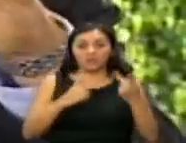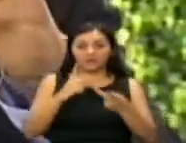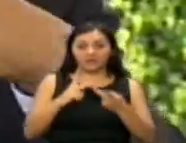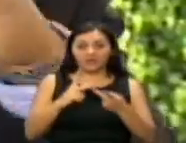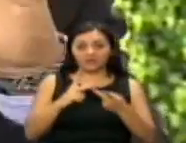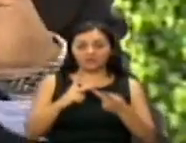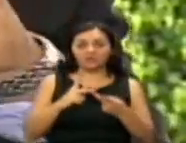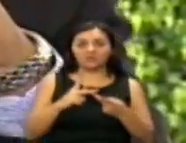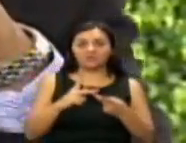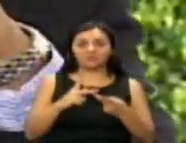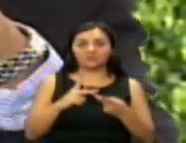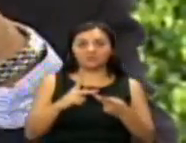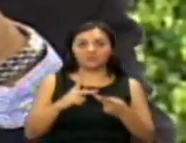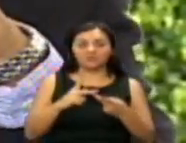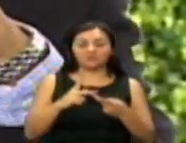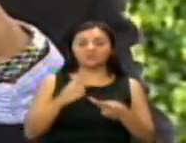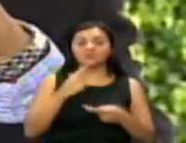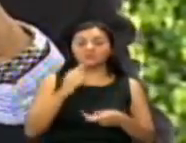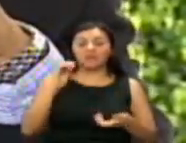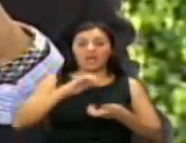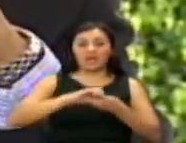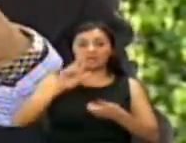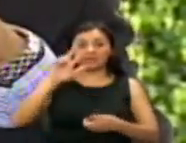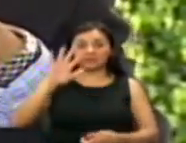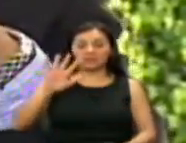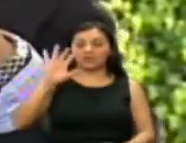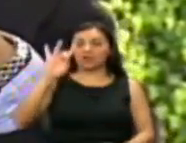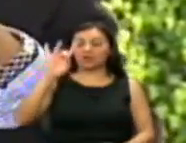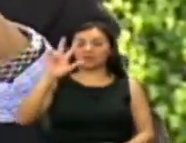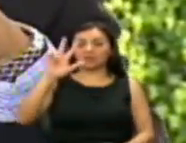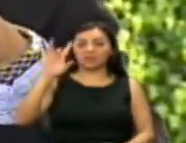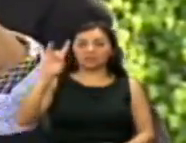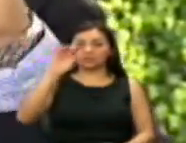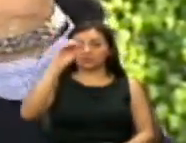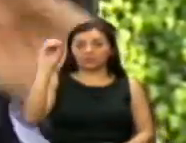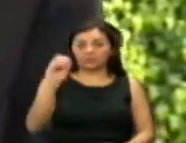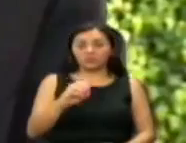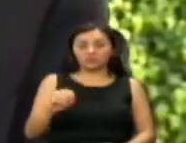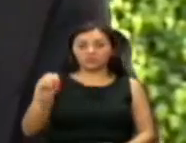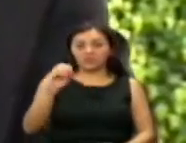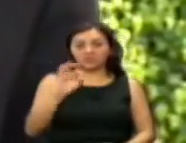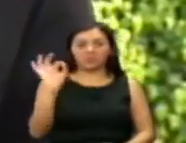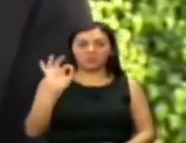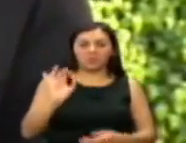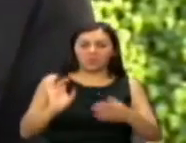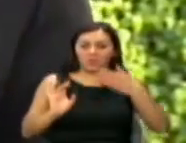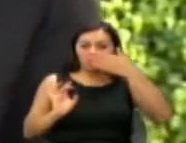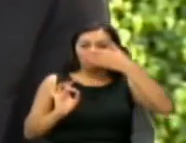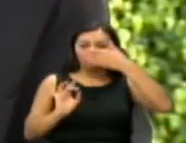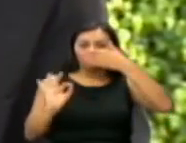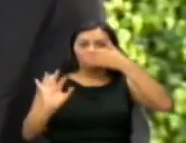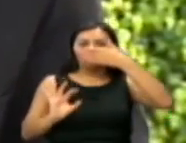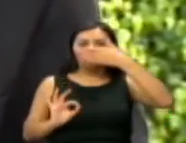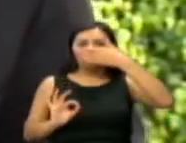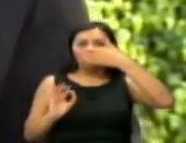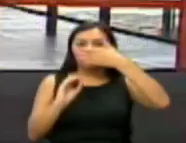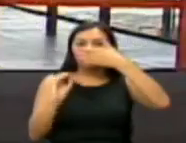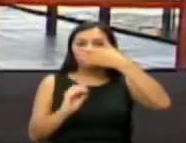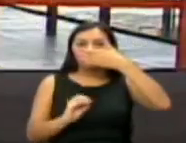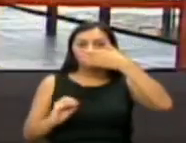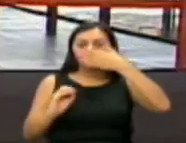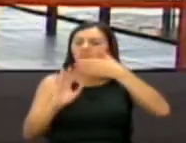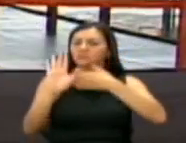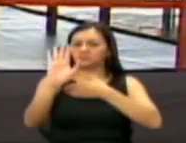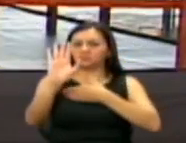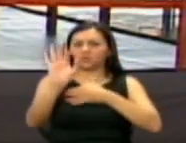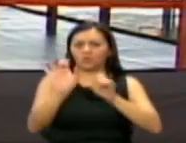lejos, o sea, de lejos. Que Alianza País, 38% de la votación, el que nos sigue creo que es 8, 9%. Hablando totalmente de Imbabura, me refiero, donde sí, pero, se dio. No,